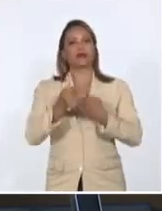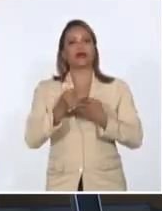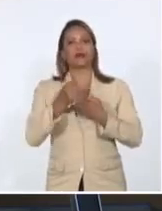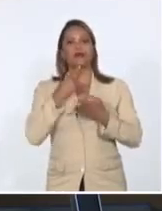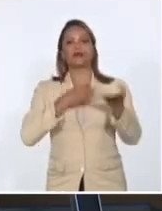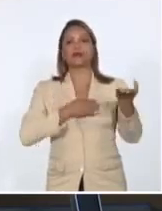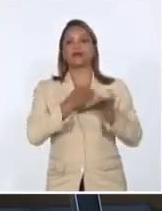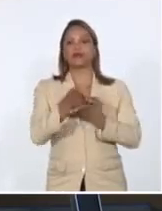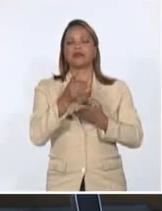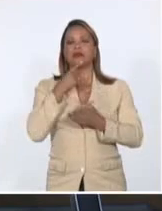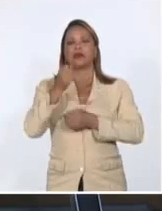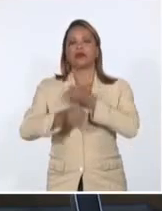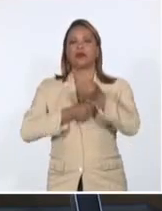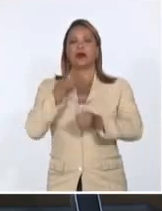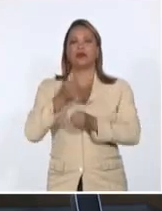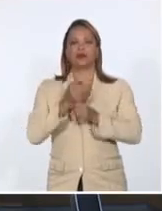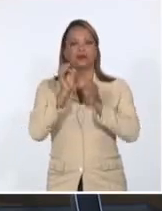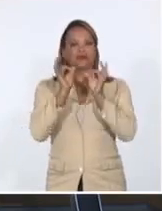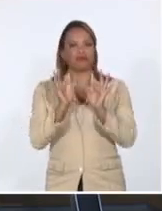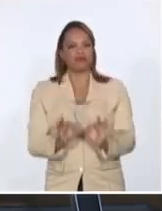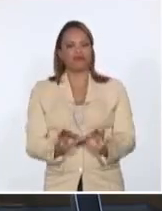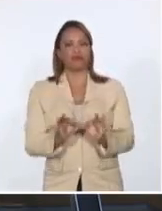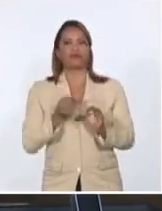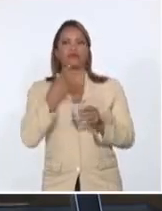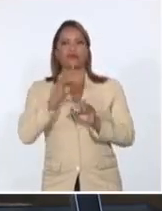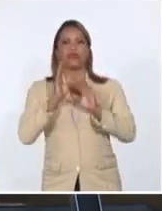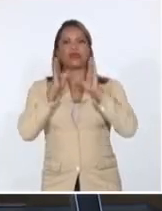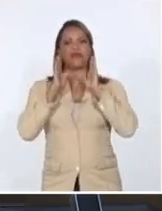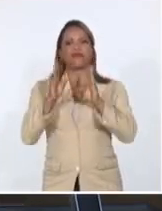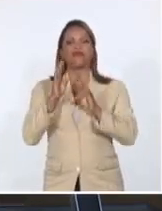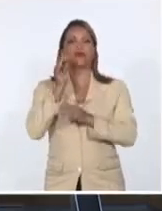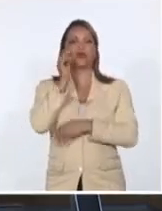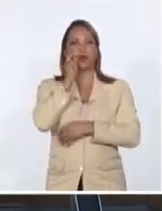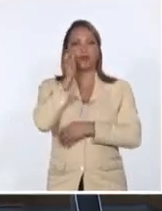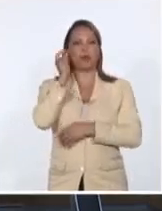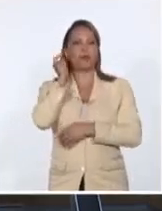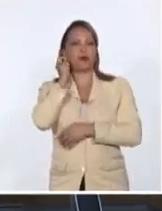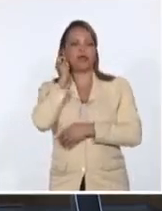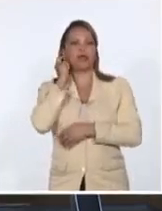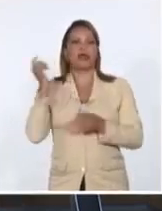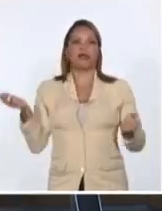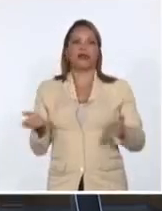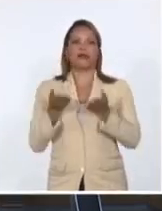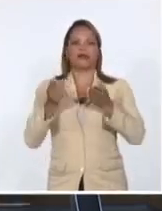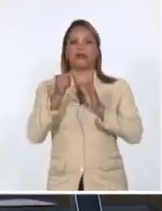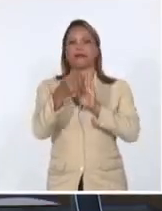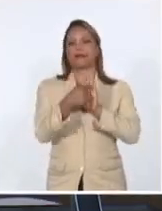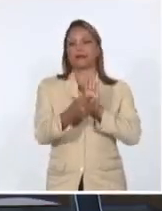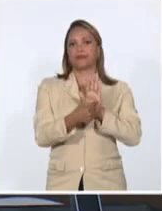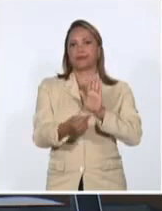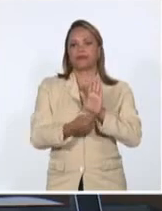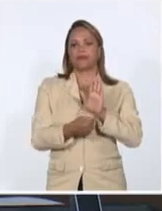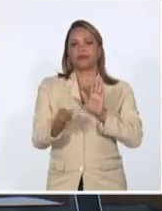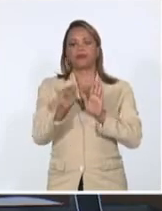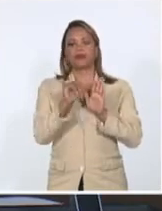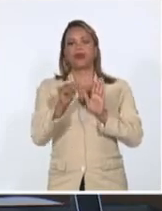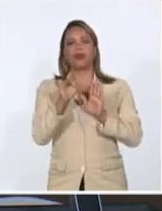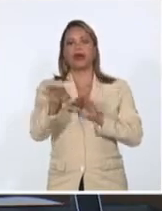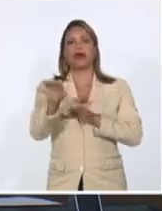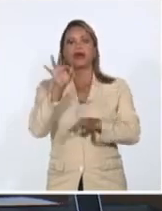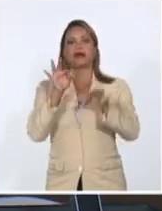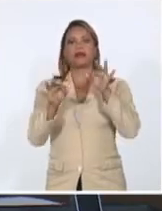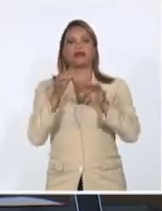la utilización correcta del enfoque de género en la construcción de indicadores y la captación